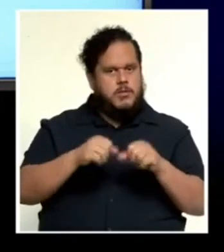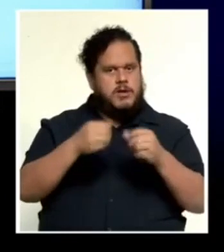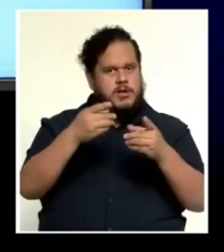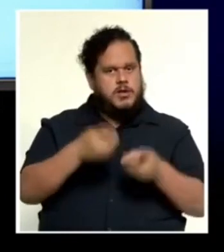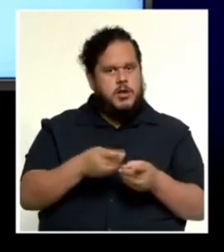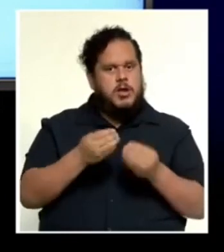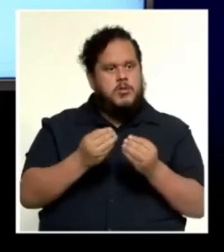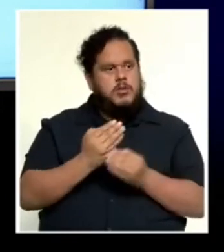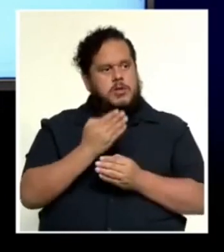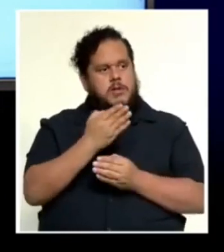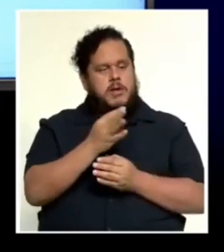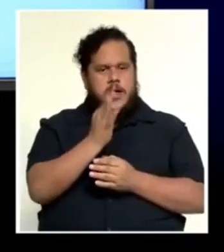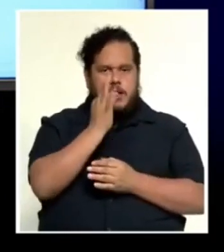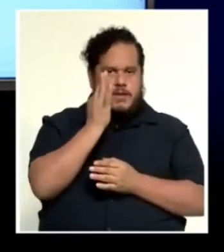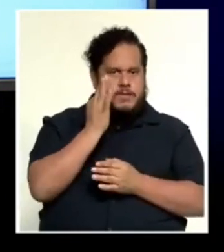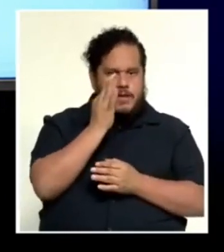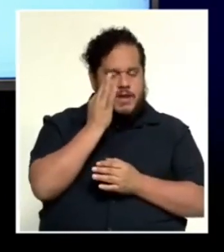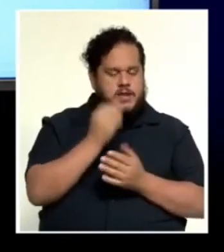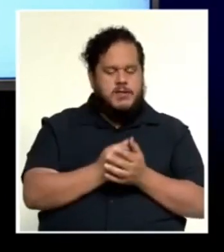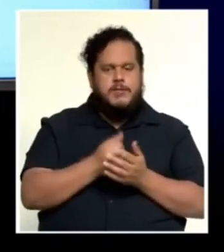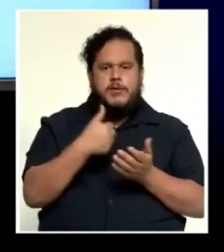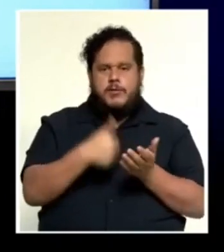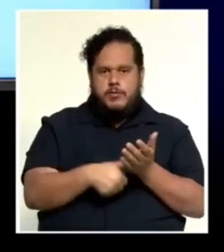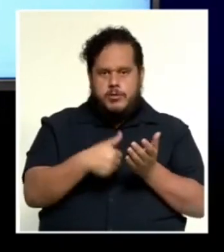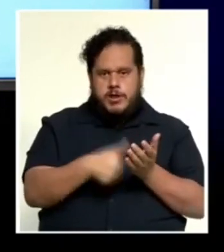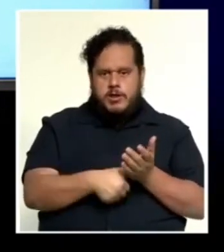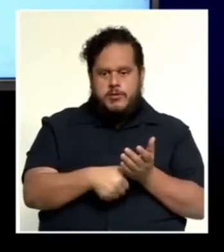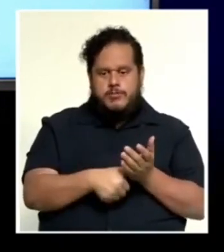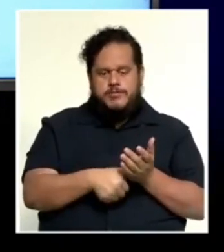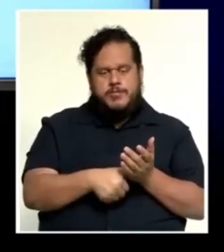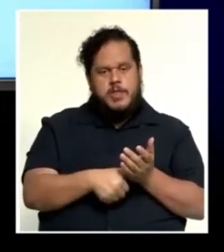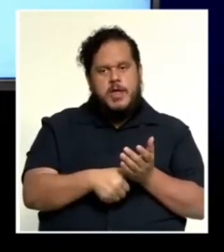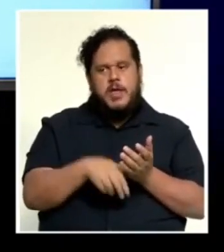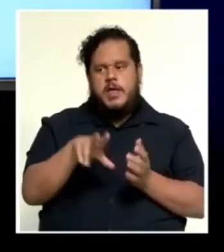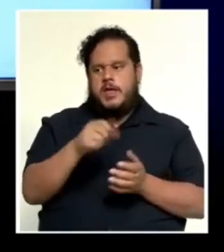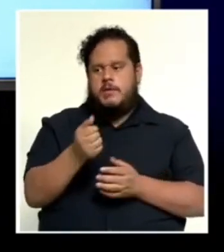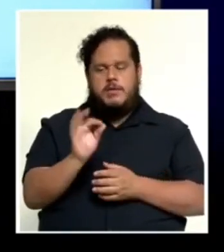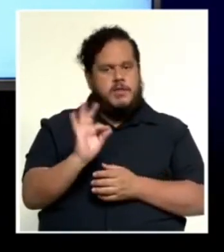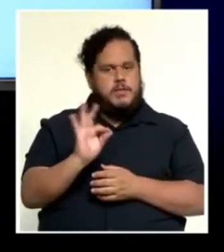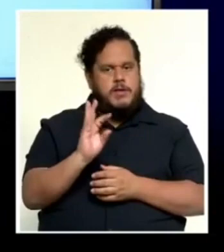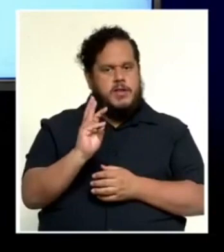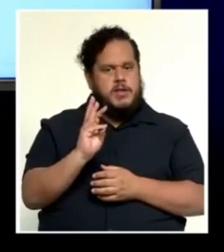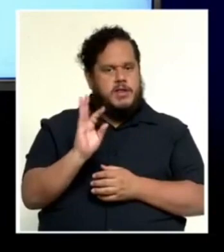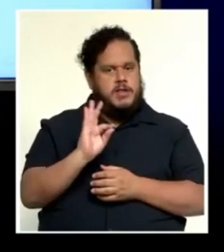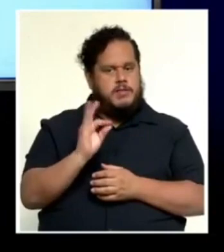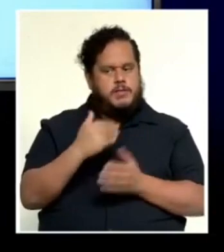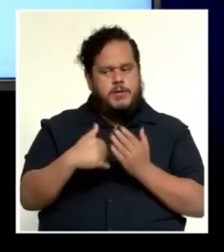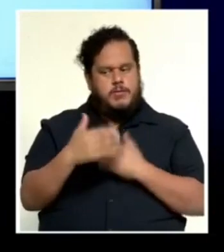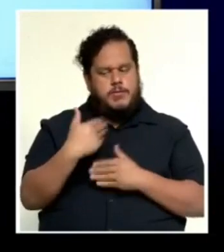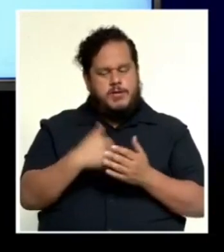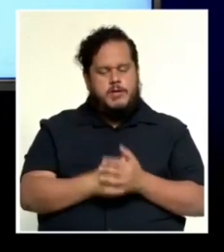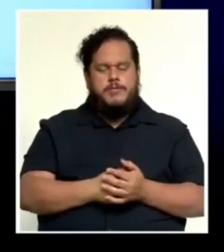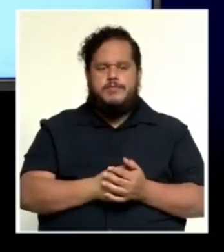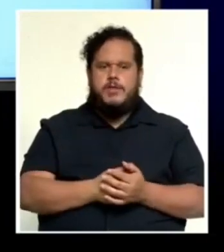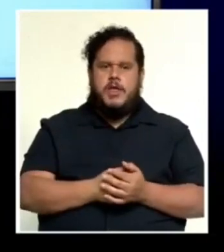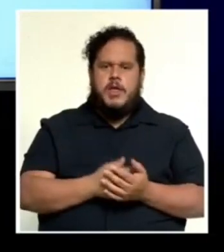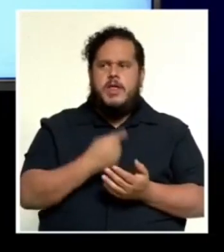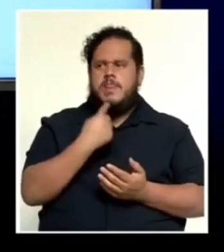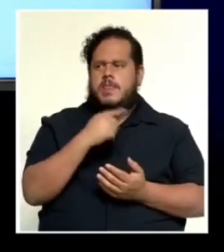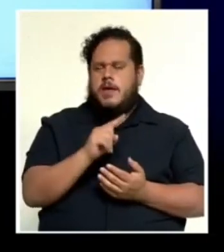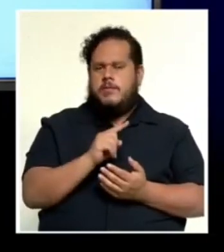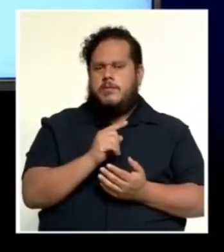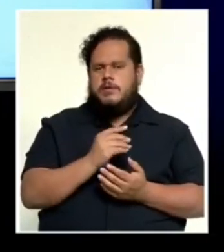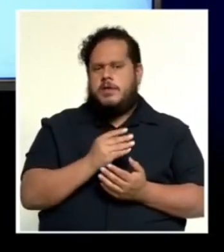parte de ellas se van hacia José María Figueres votando en el mes de febrero, el 6 de febrero pasado, ¿verdad? Digamos que se le